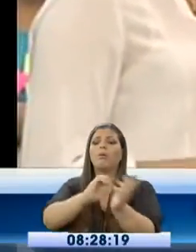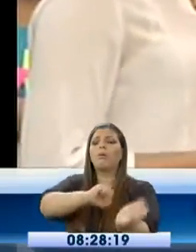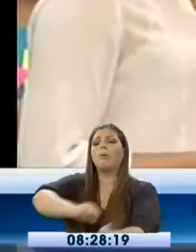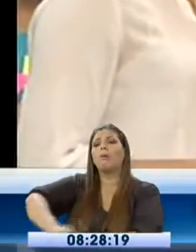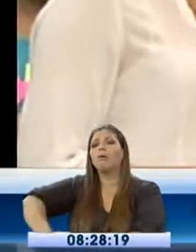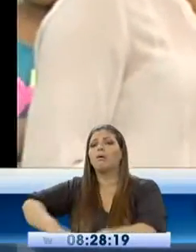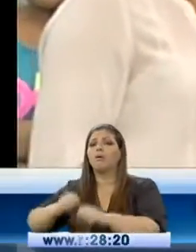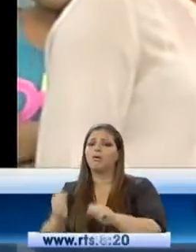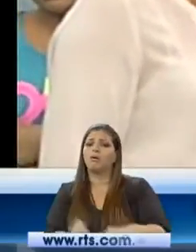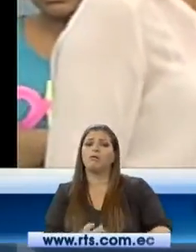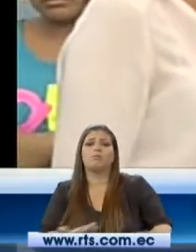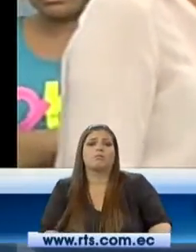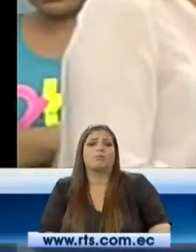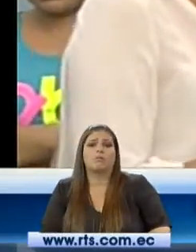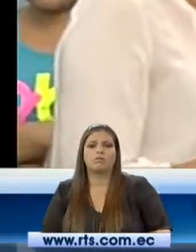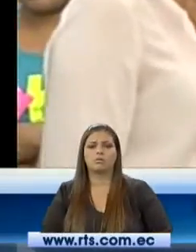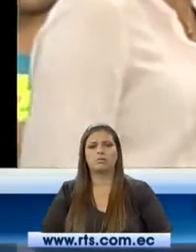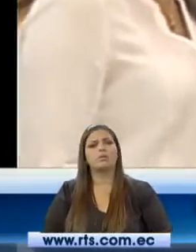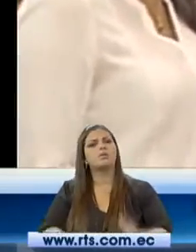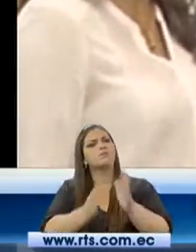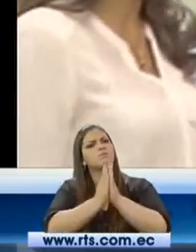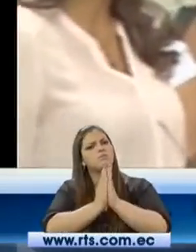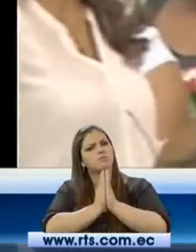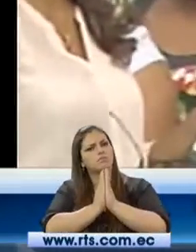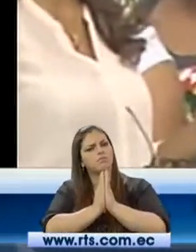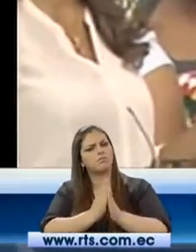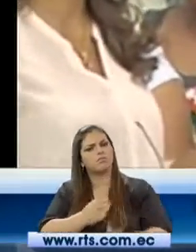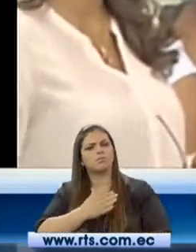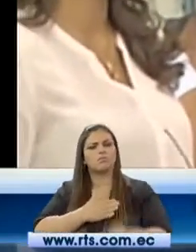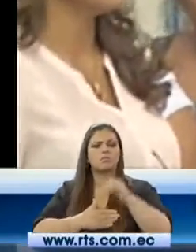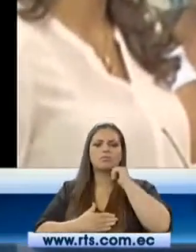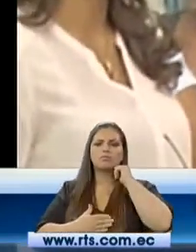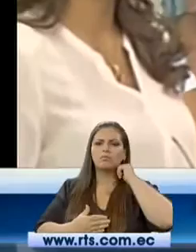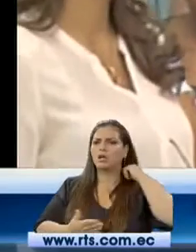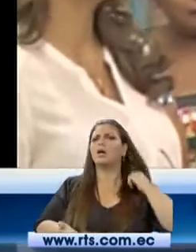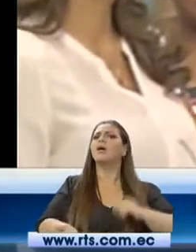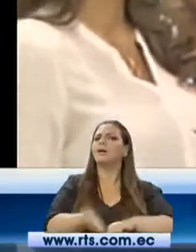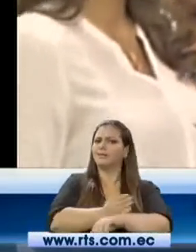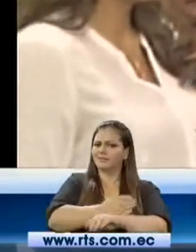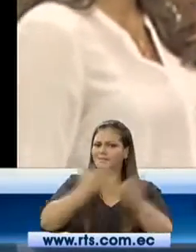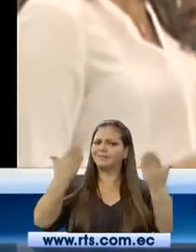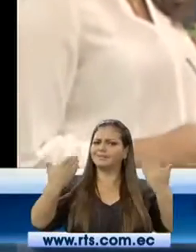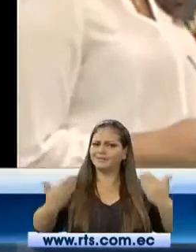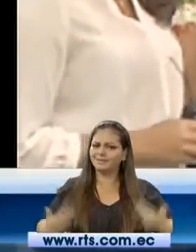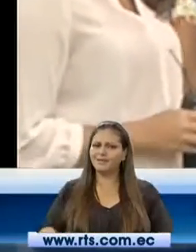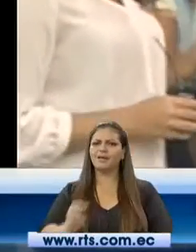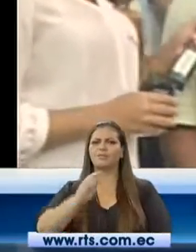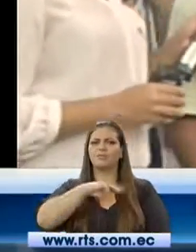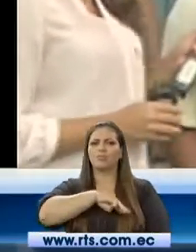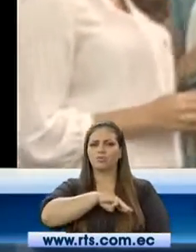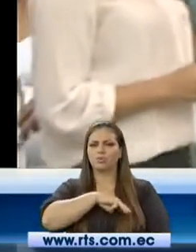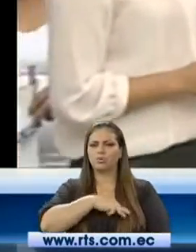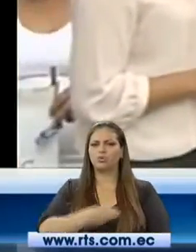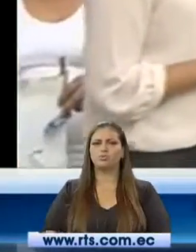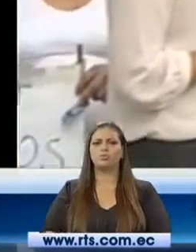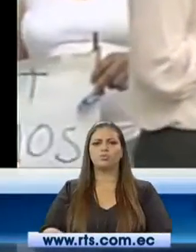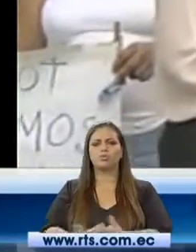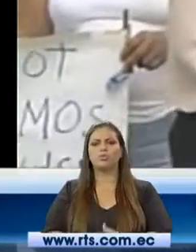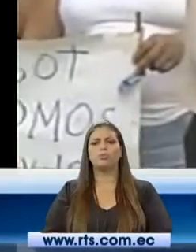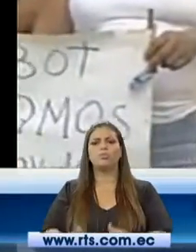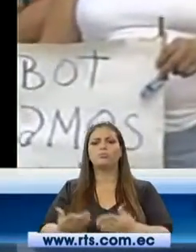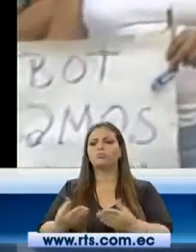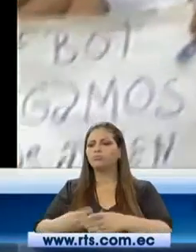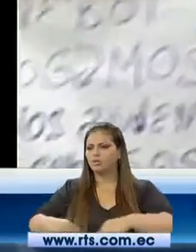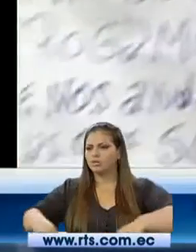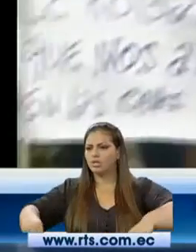mande recolección de basura. Es decir, están legalizados. Estamos totalmente legalizados, estamos legalizados aquí, pero